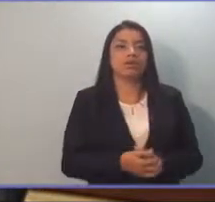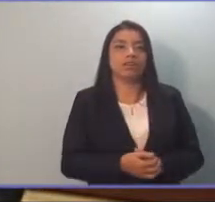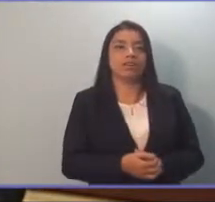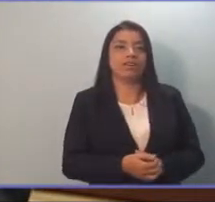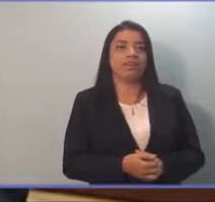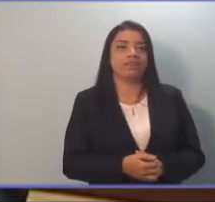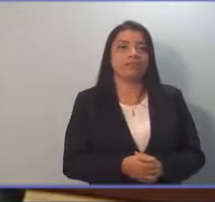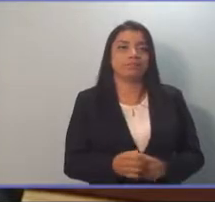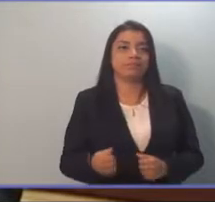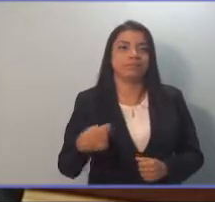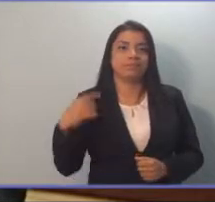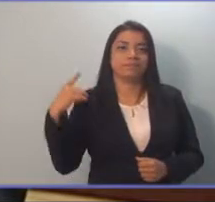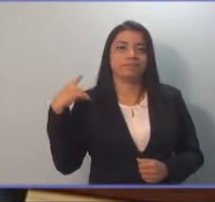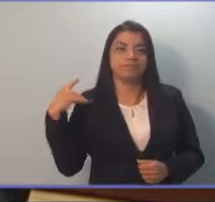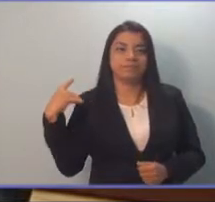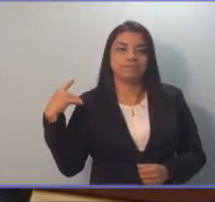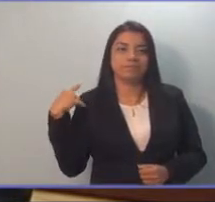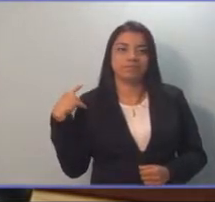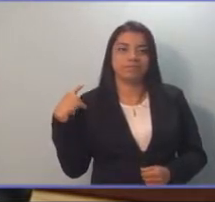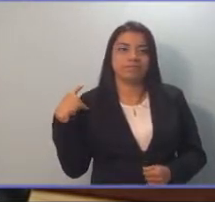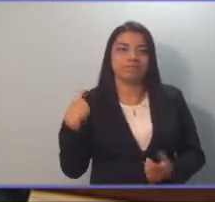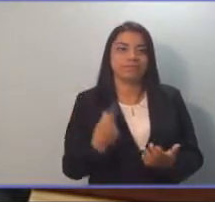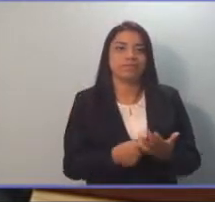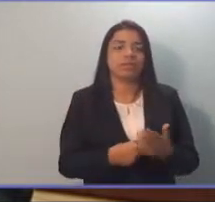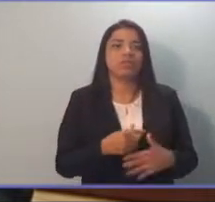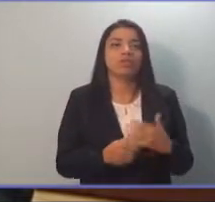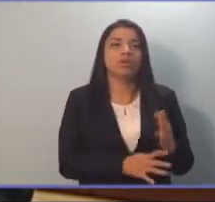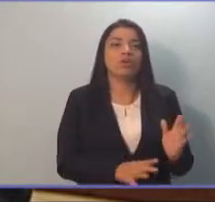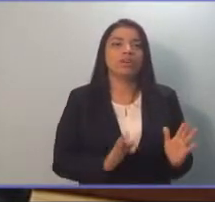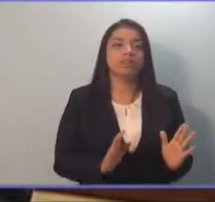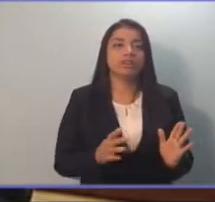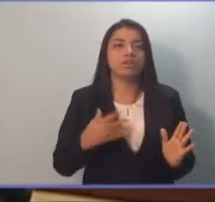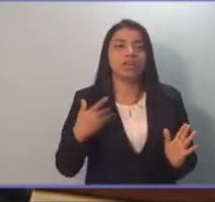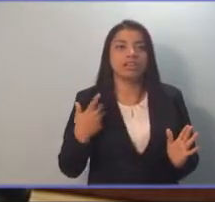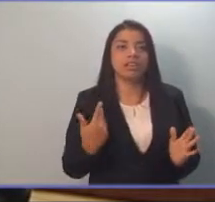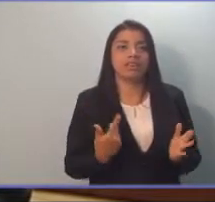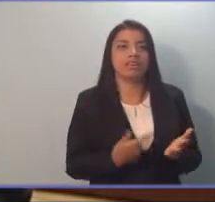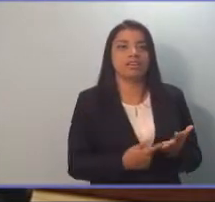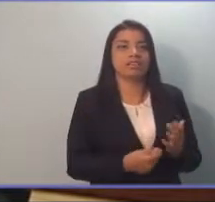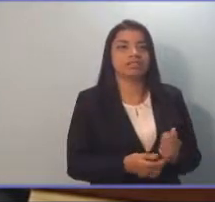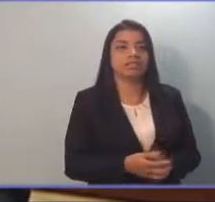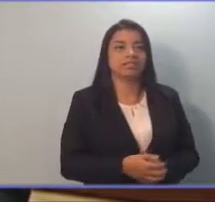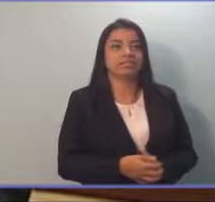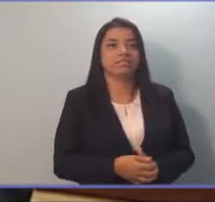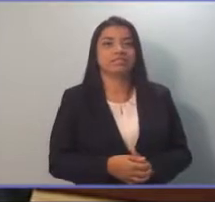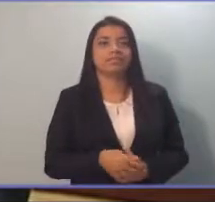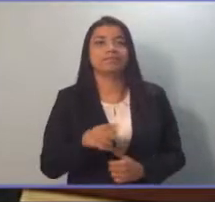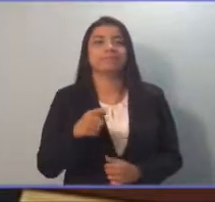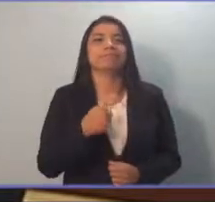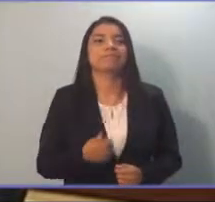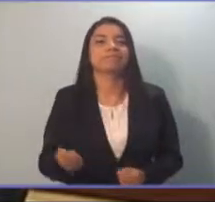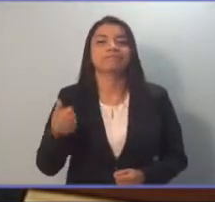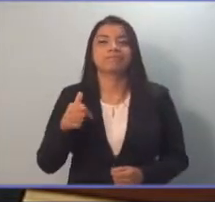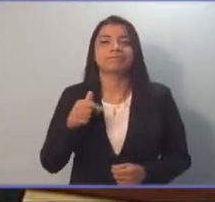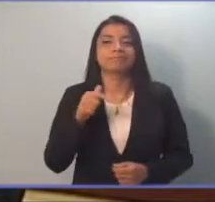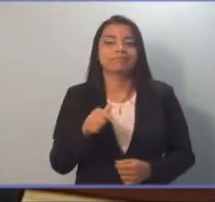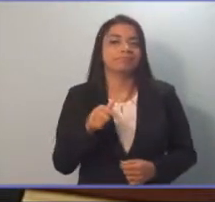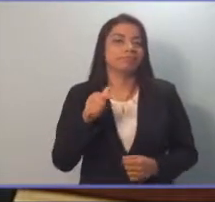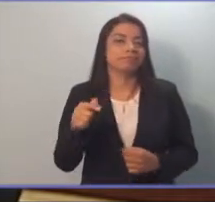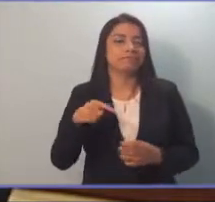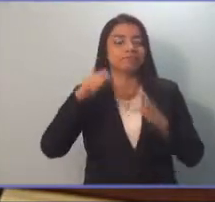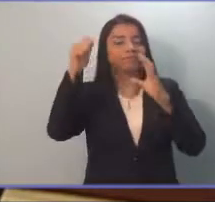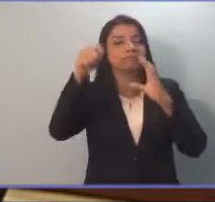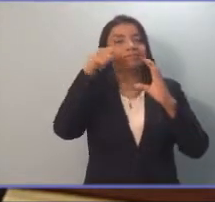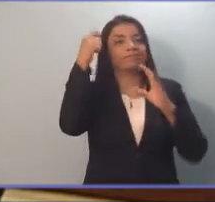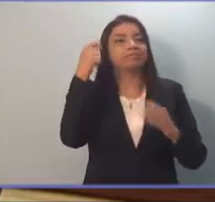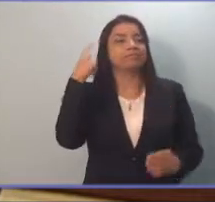y directoras, señor Inspector General de Seguridad Pública, señoras y señores de la prensa, señoras